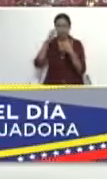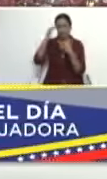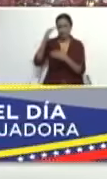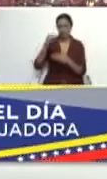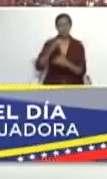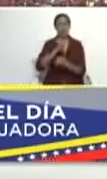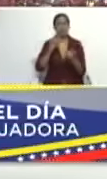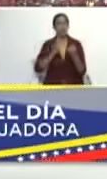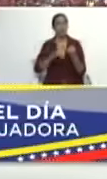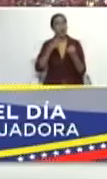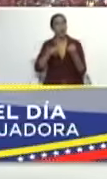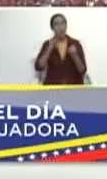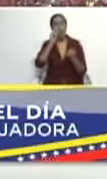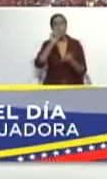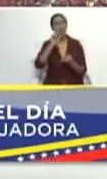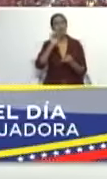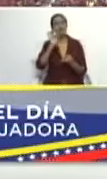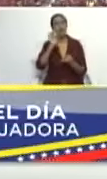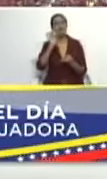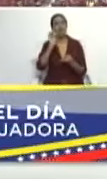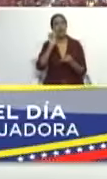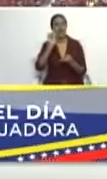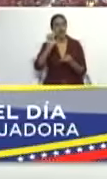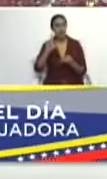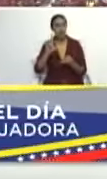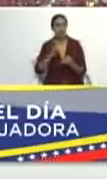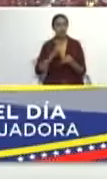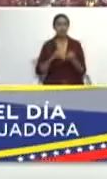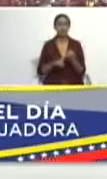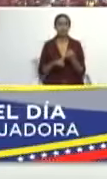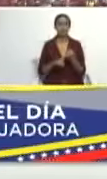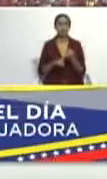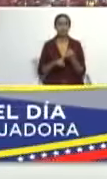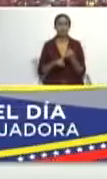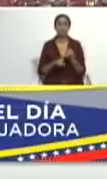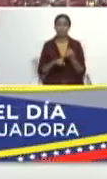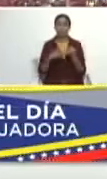Rafael Tellechea, venía marchando con nosotros.